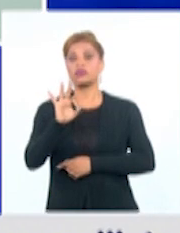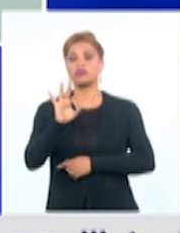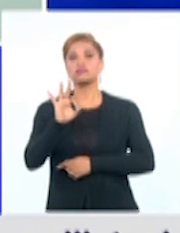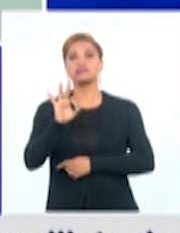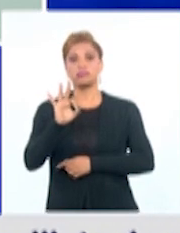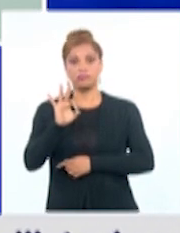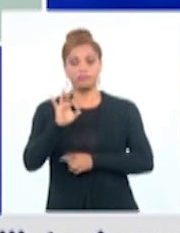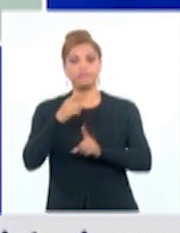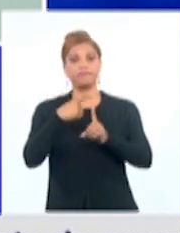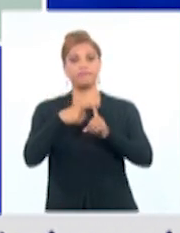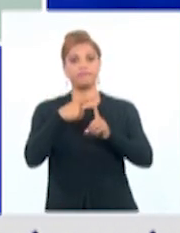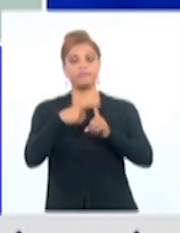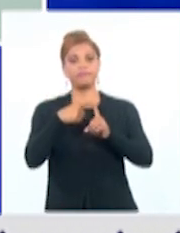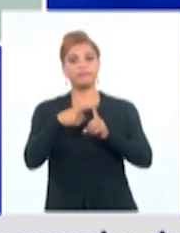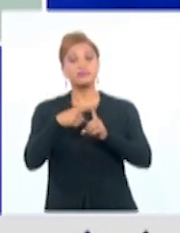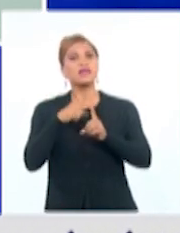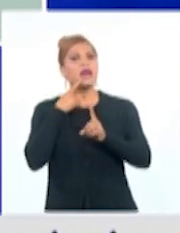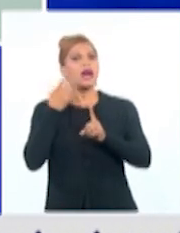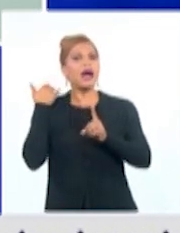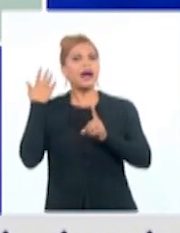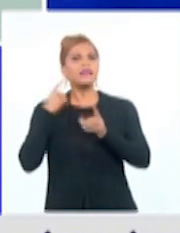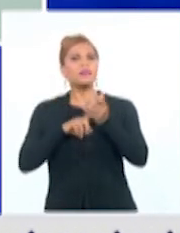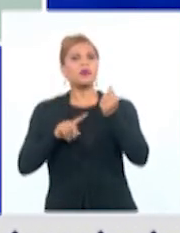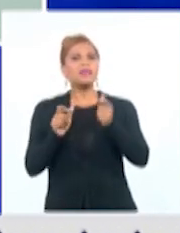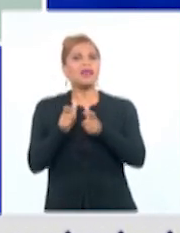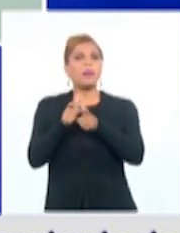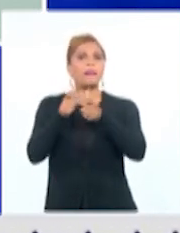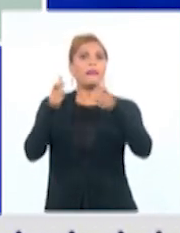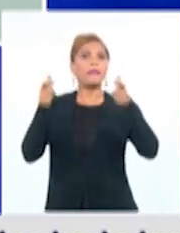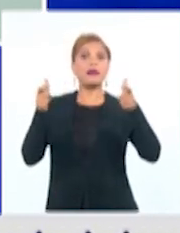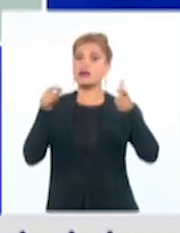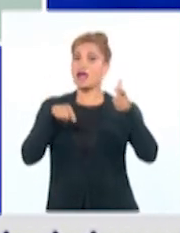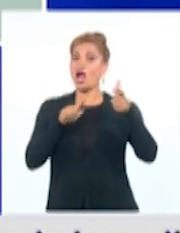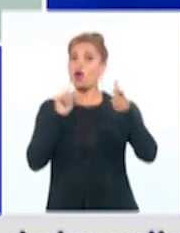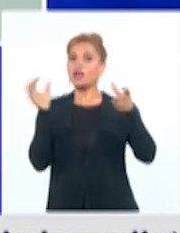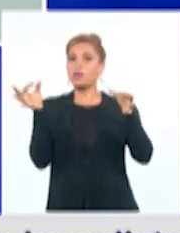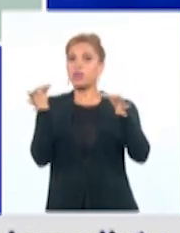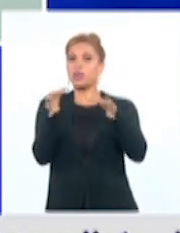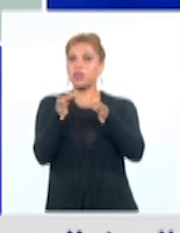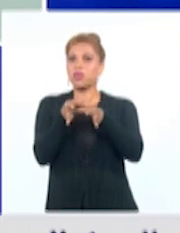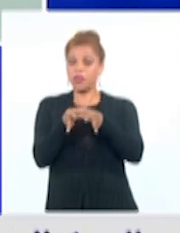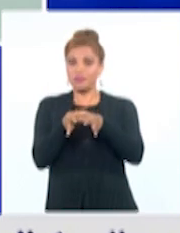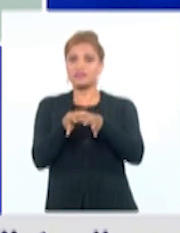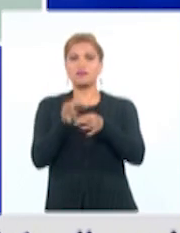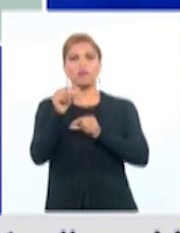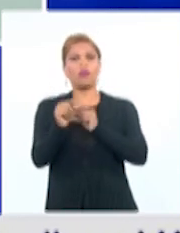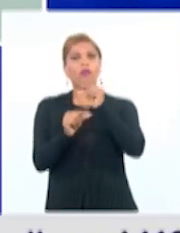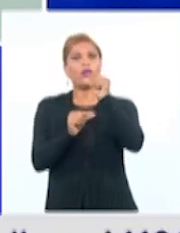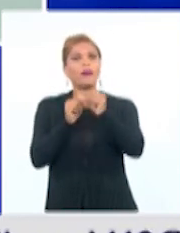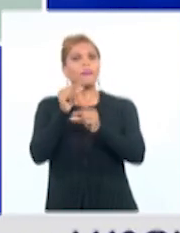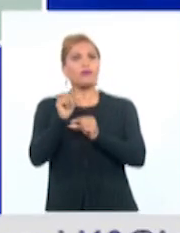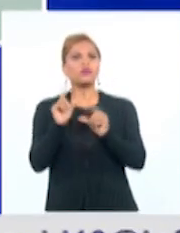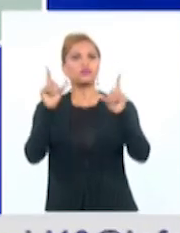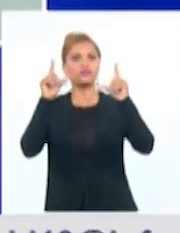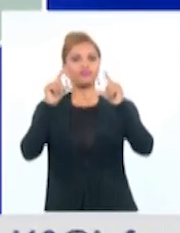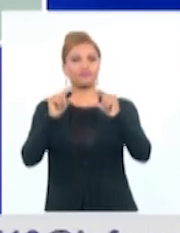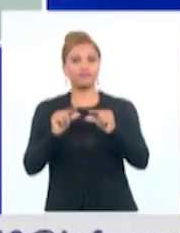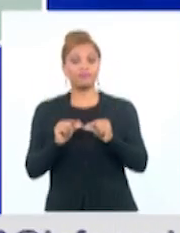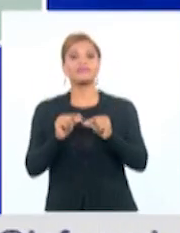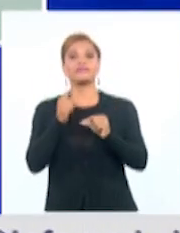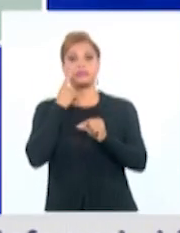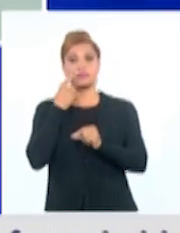es una provincia que tenía una situación sumamente compleja y ha venido bajando el nivel de contagio y de